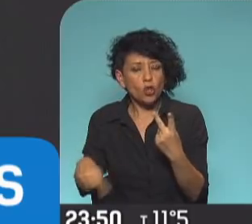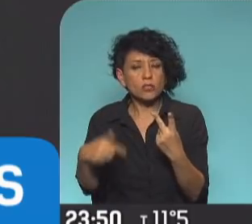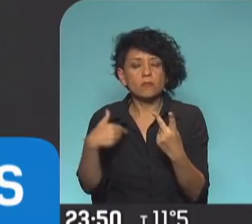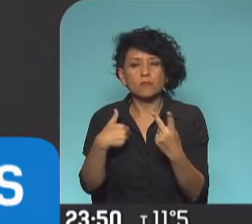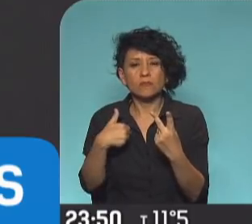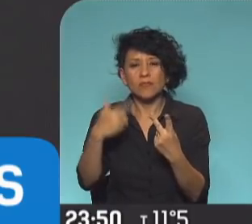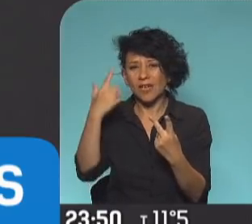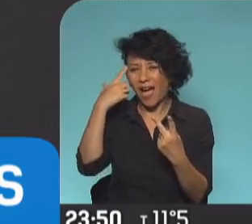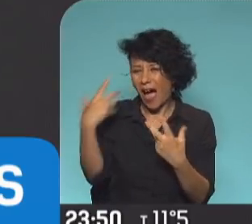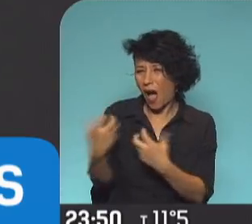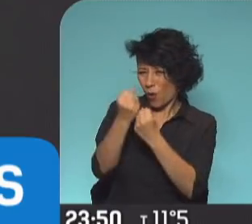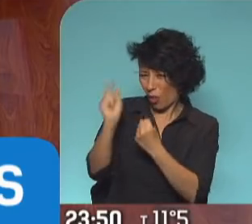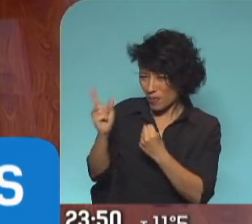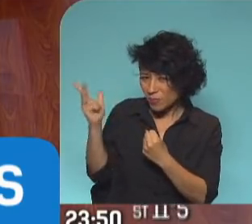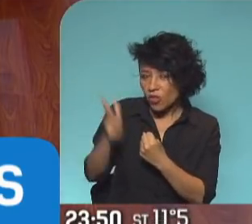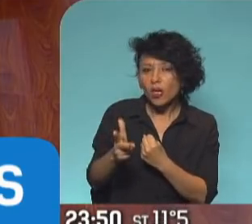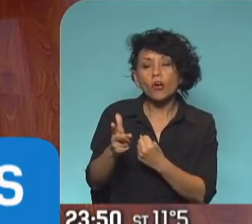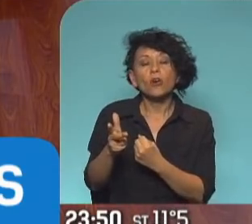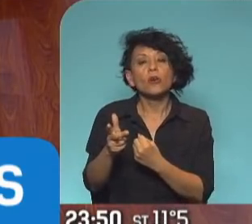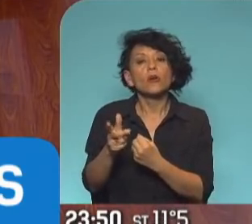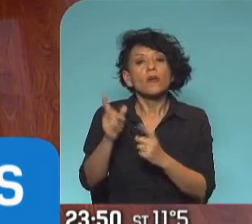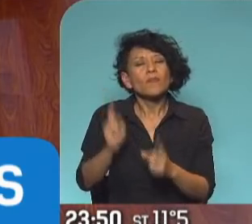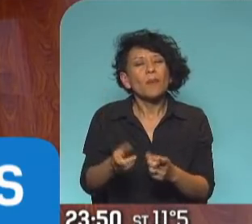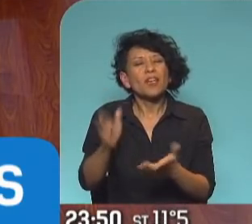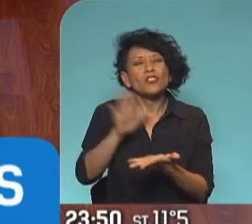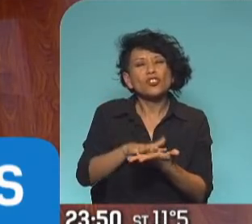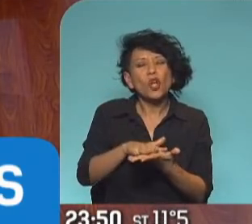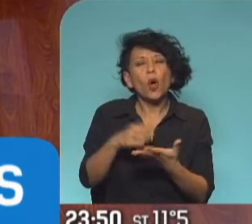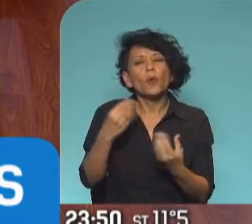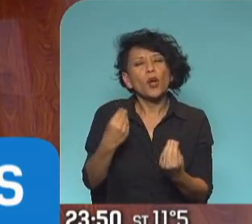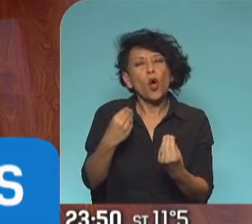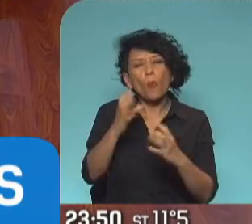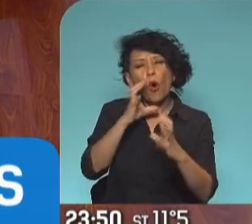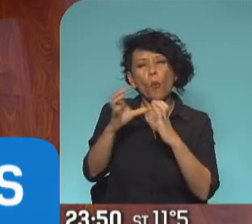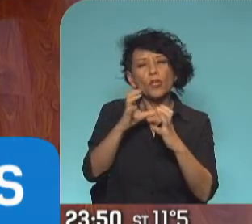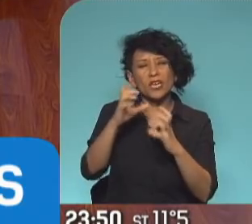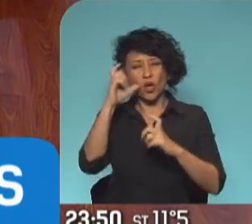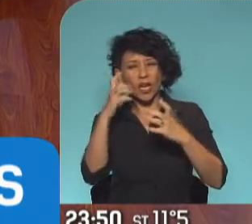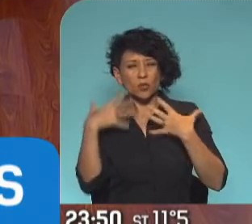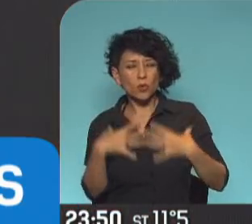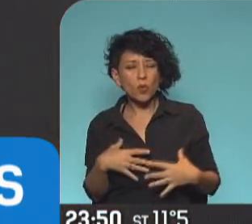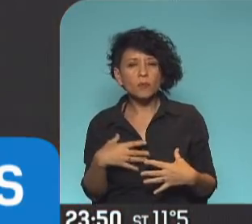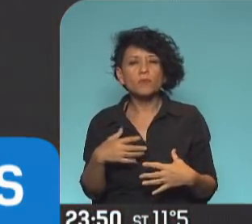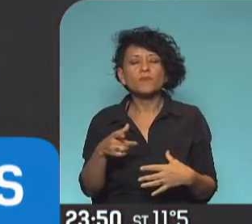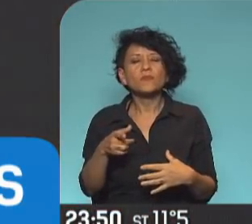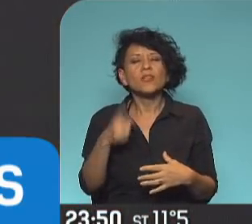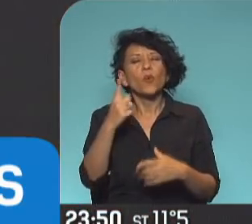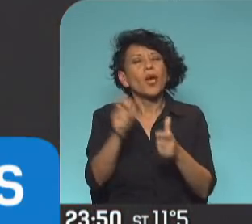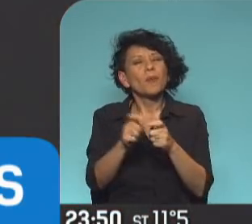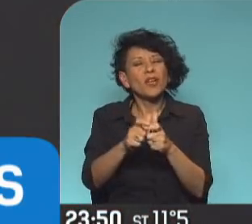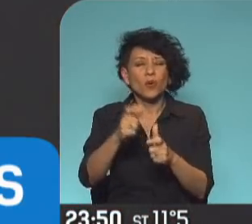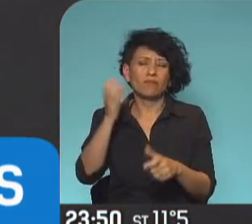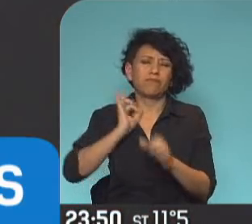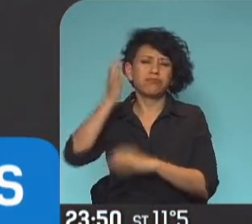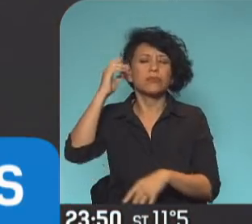lo que acaban de comentar, y también al uso no verbal de tener, como no sé si vieron alguna vez una de las películas El Padrino,